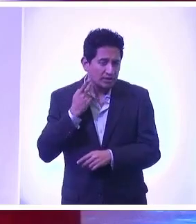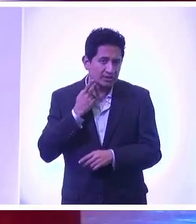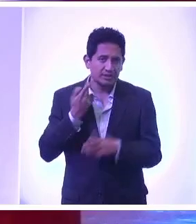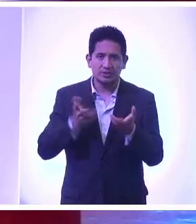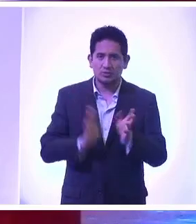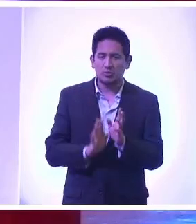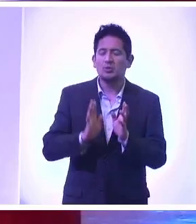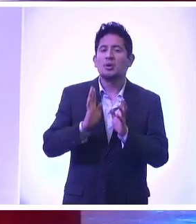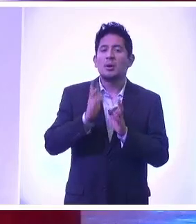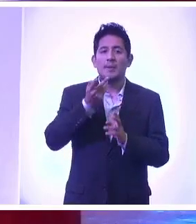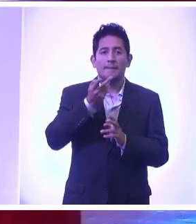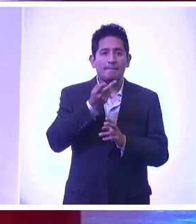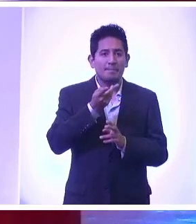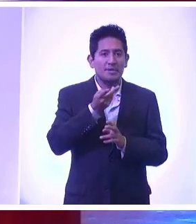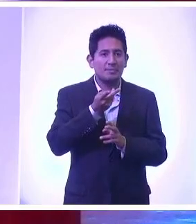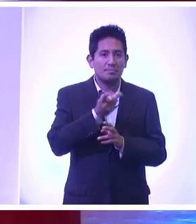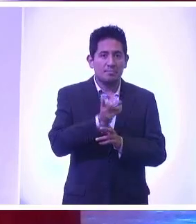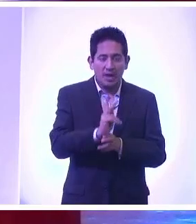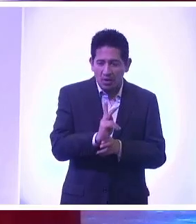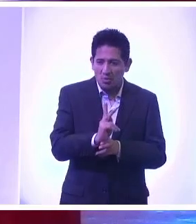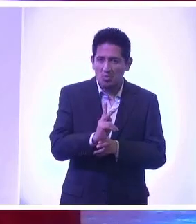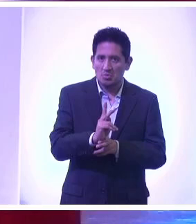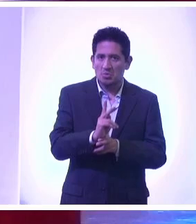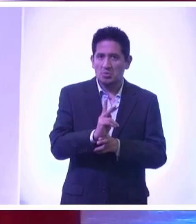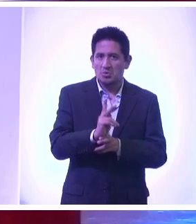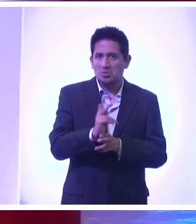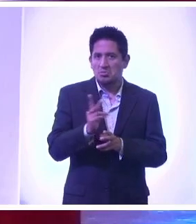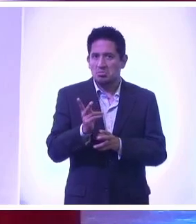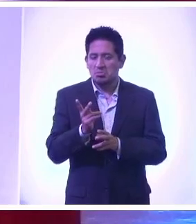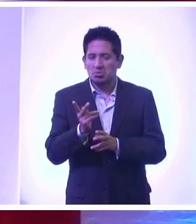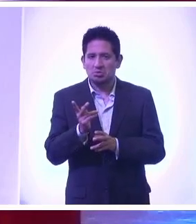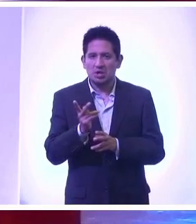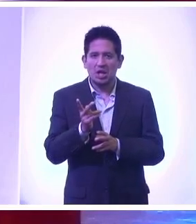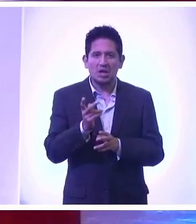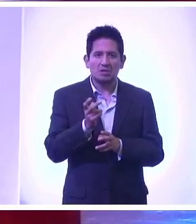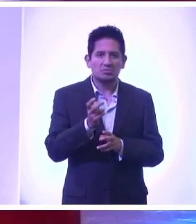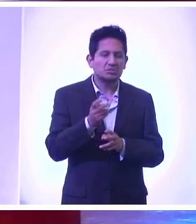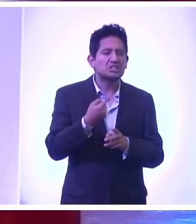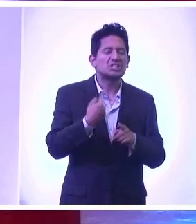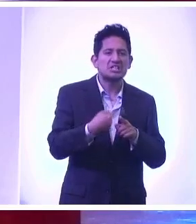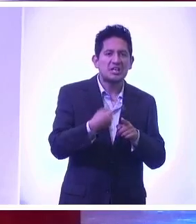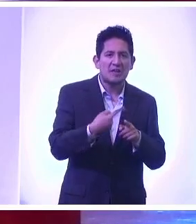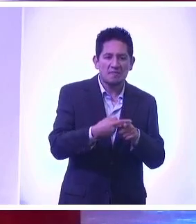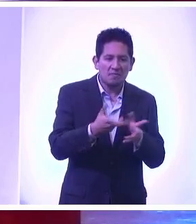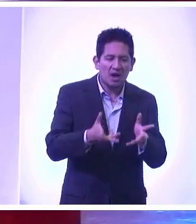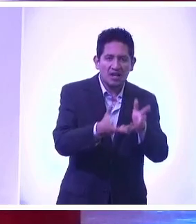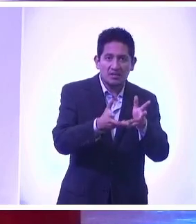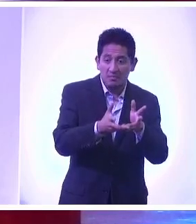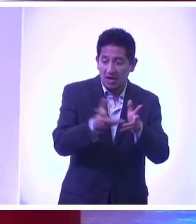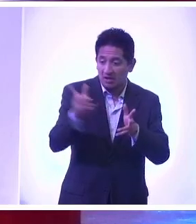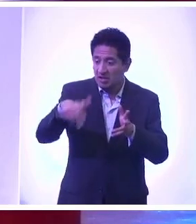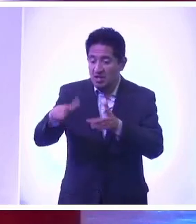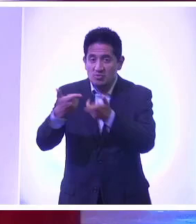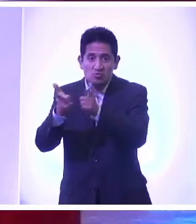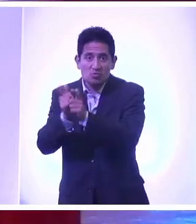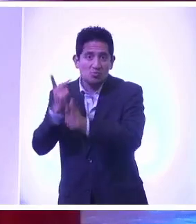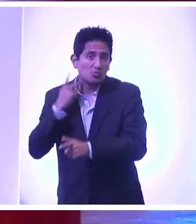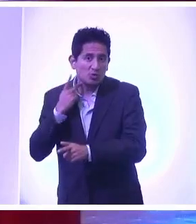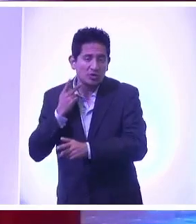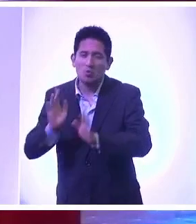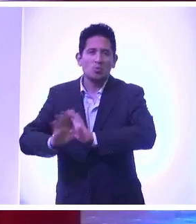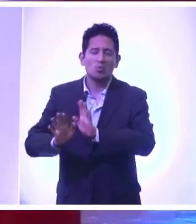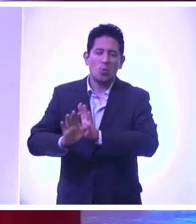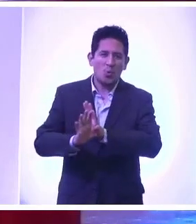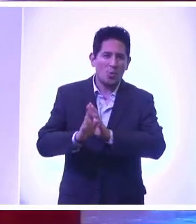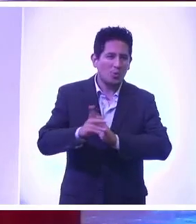urbano y desarrollo económico no se mueve porque quién la impulsó la sociedad civil Recuerden que la sociedad civil es muy poderosa eh